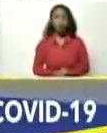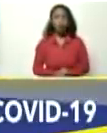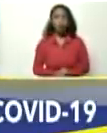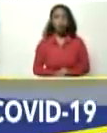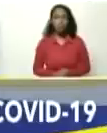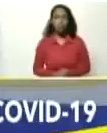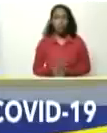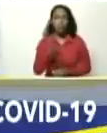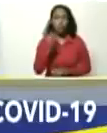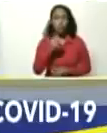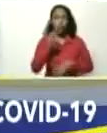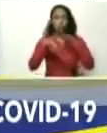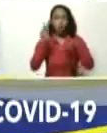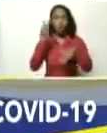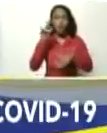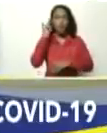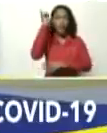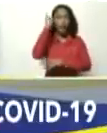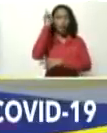Número 12, Yaracuy.